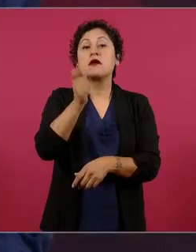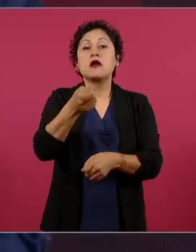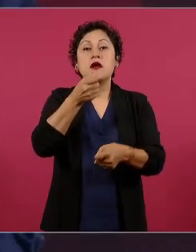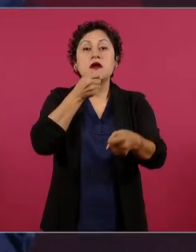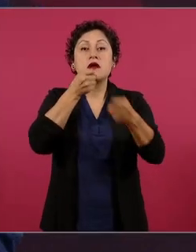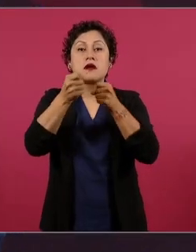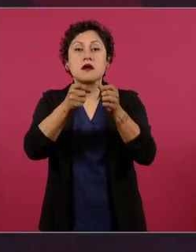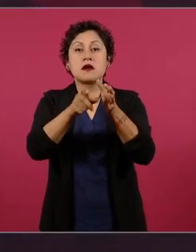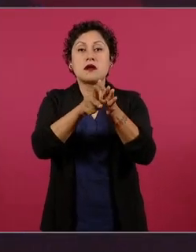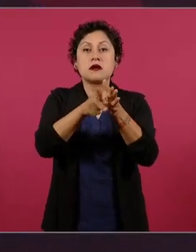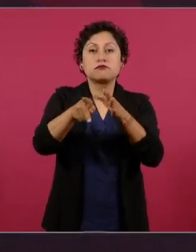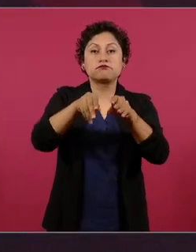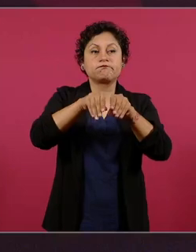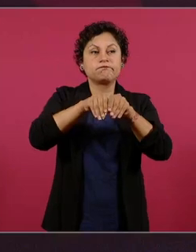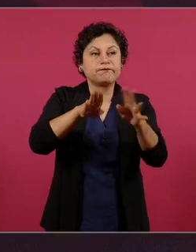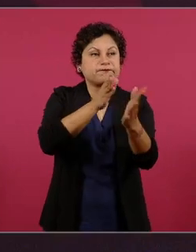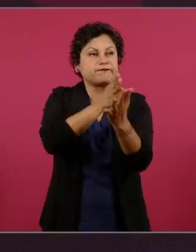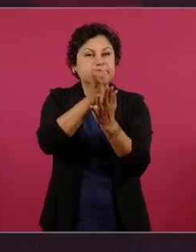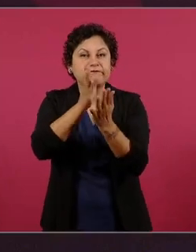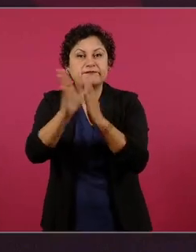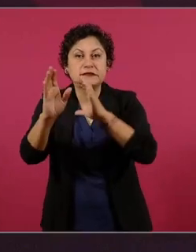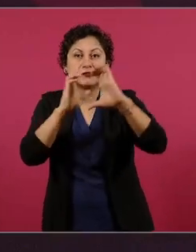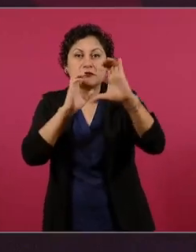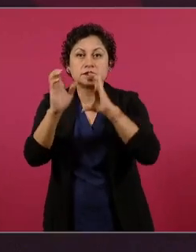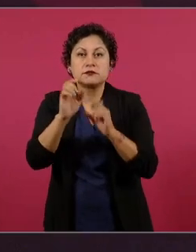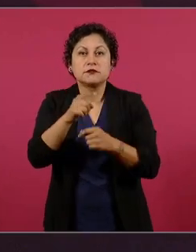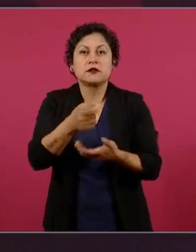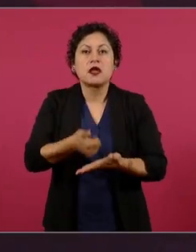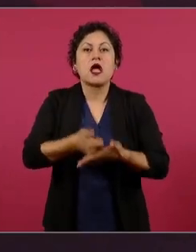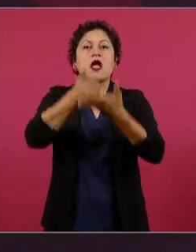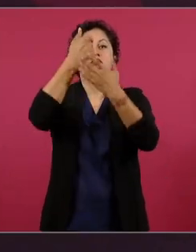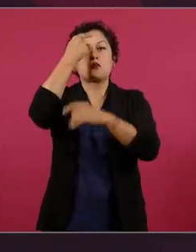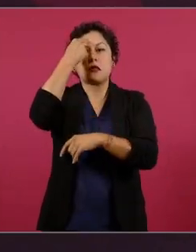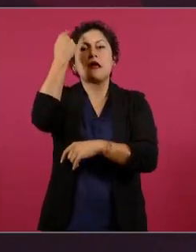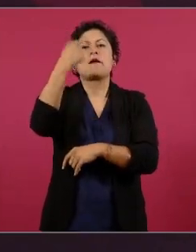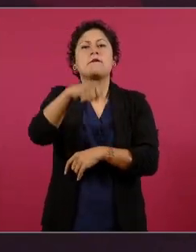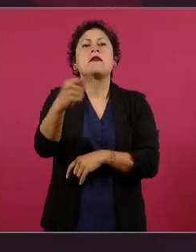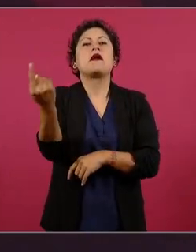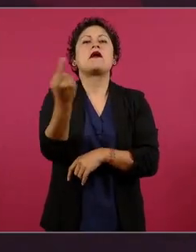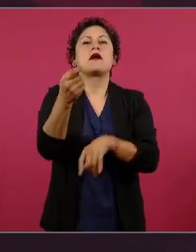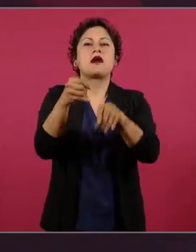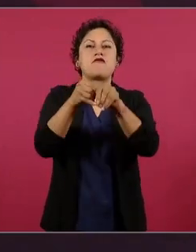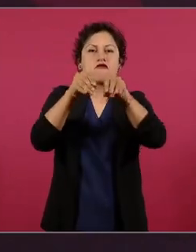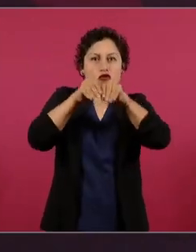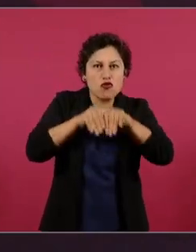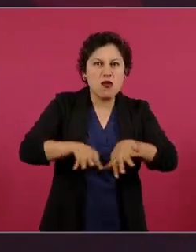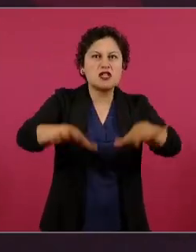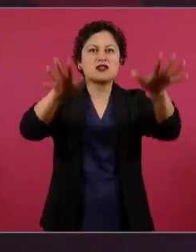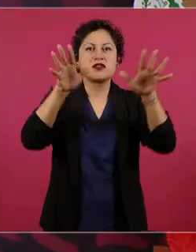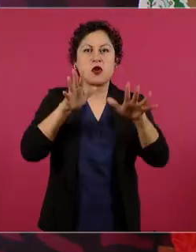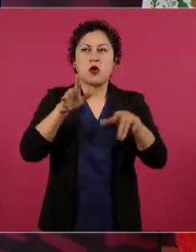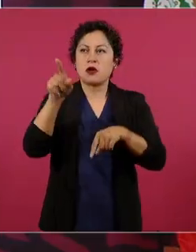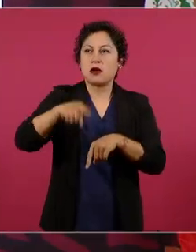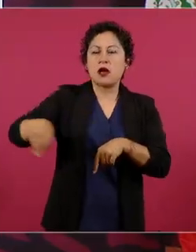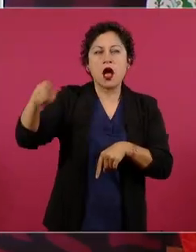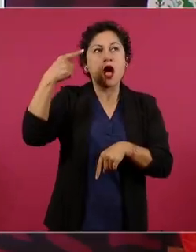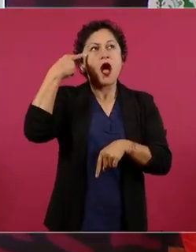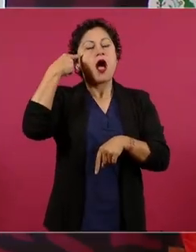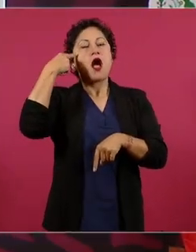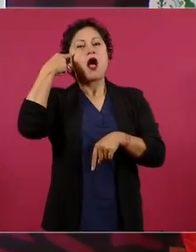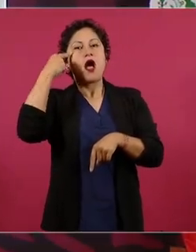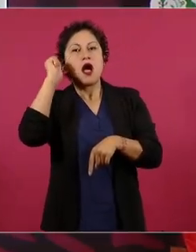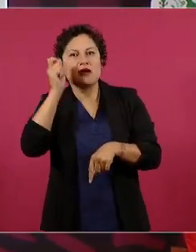no haya injusticias, que no haya autoritarismos, que no haya dictaduras, que se defienda la democracia, que se defiendan las